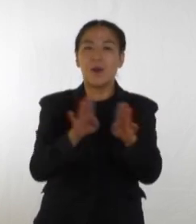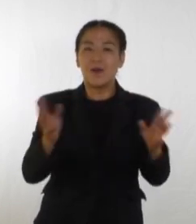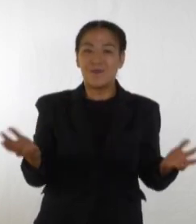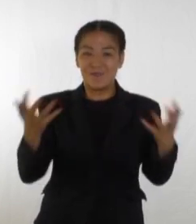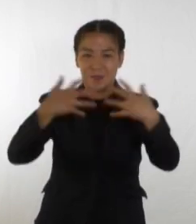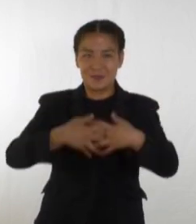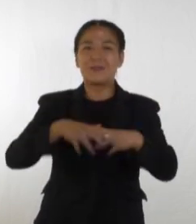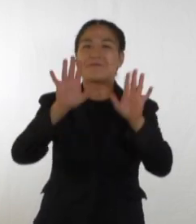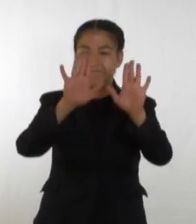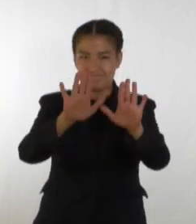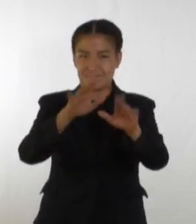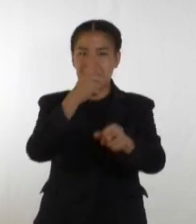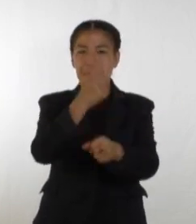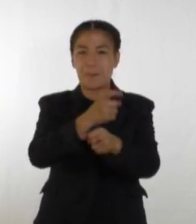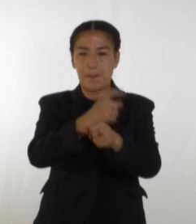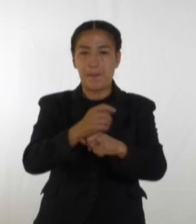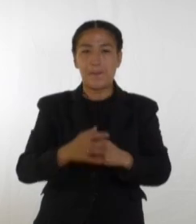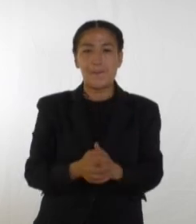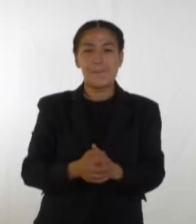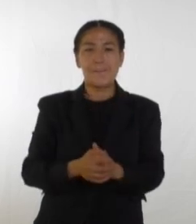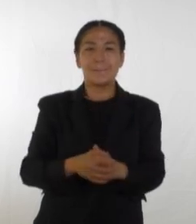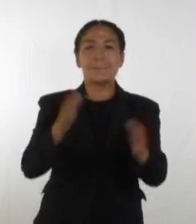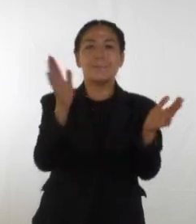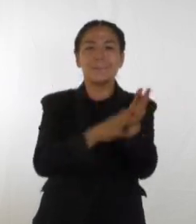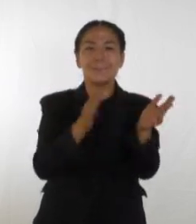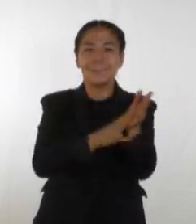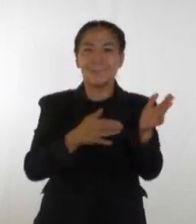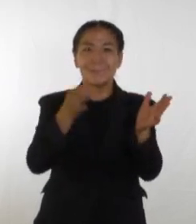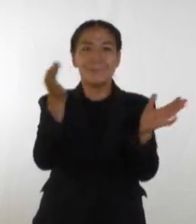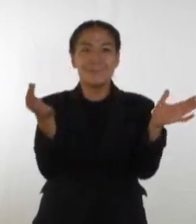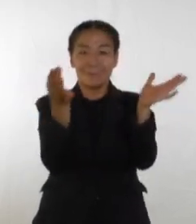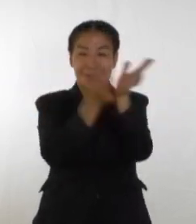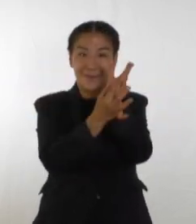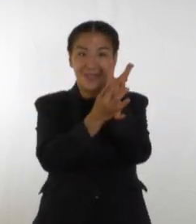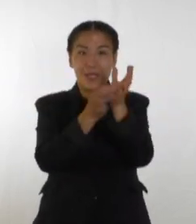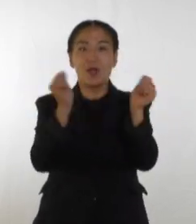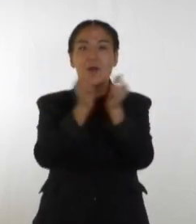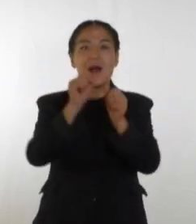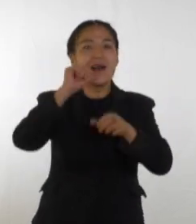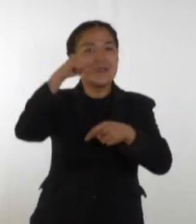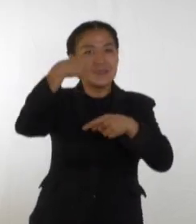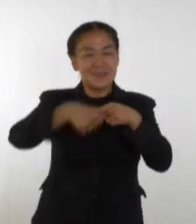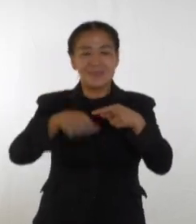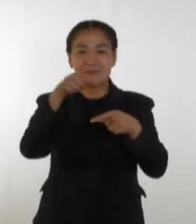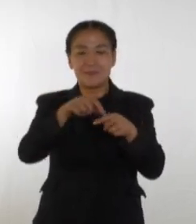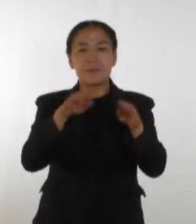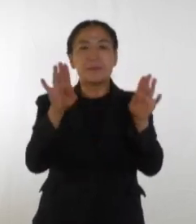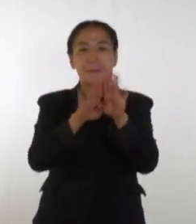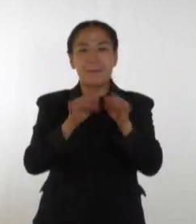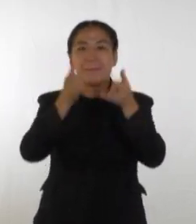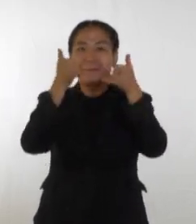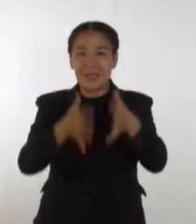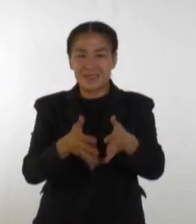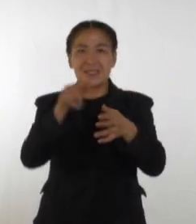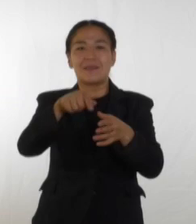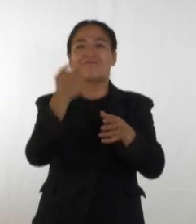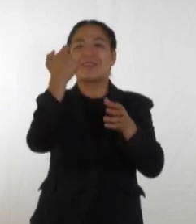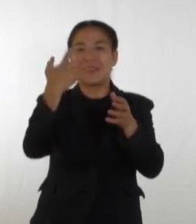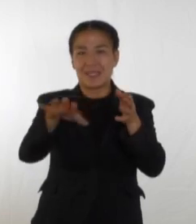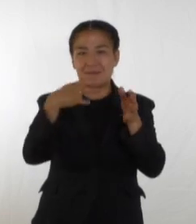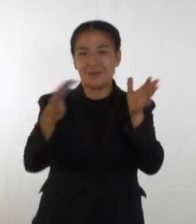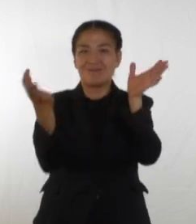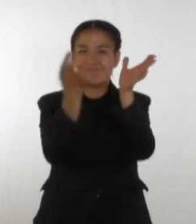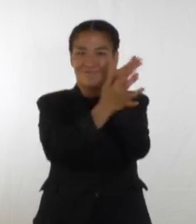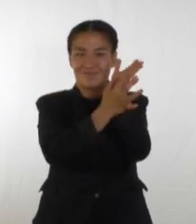los vamos a fusionar, ¿no? Sí, pero primero Vamos a pegar una moneda con cinta adhesiva, procurando que sea una moneda pesada, así una de